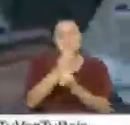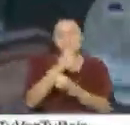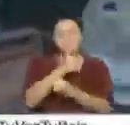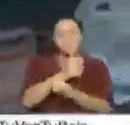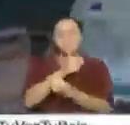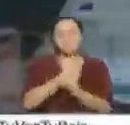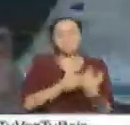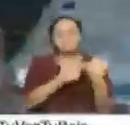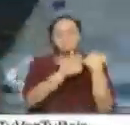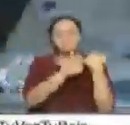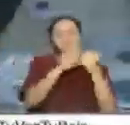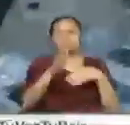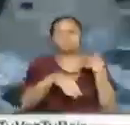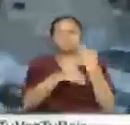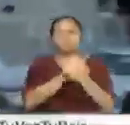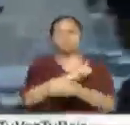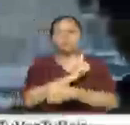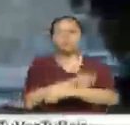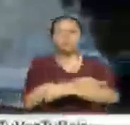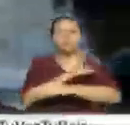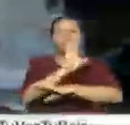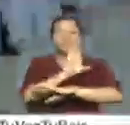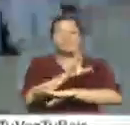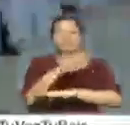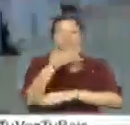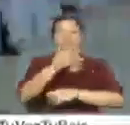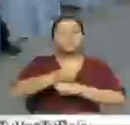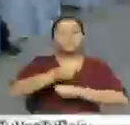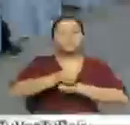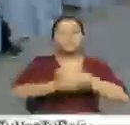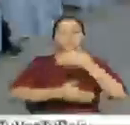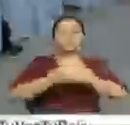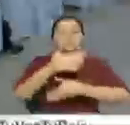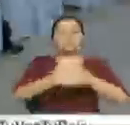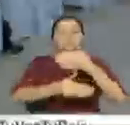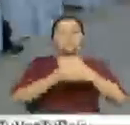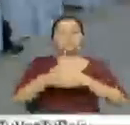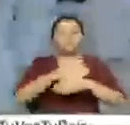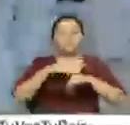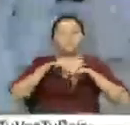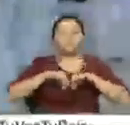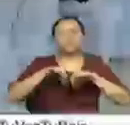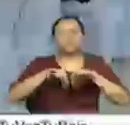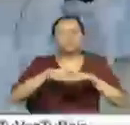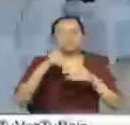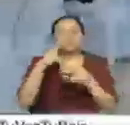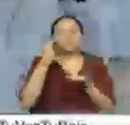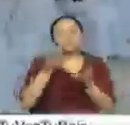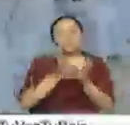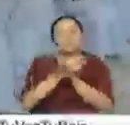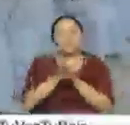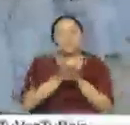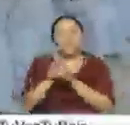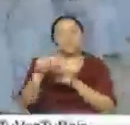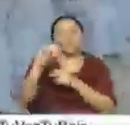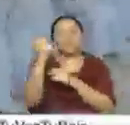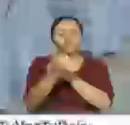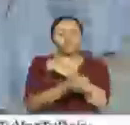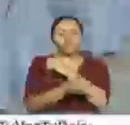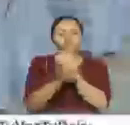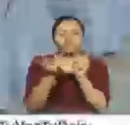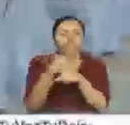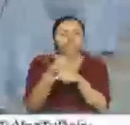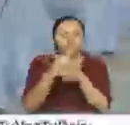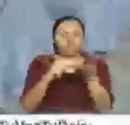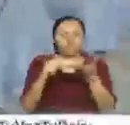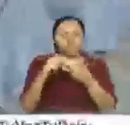el encargado de fortalecer las cadenas de valor de los productores agrícolas dedicados a la siembra de cacao y otros productos. Carolina